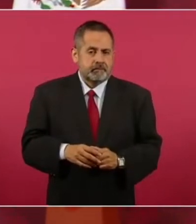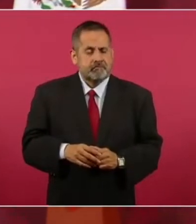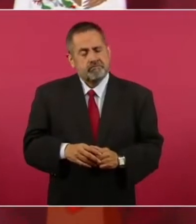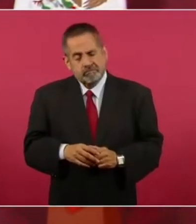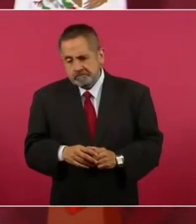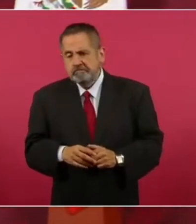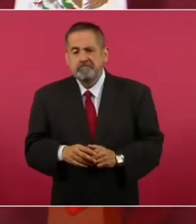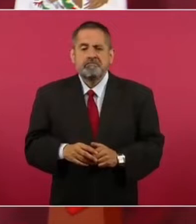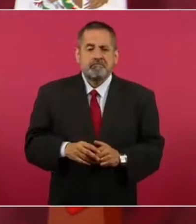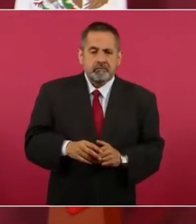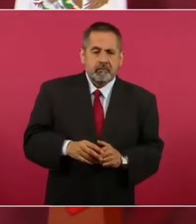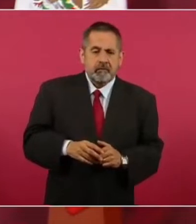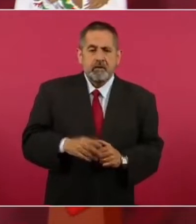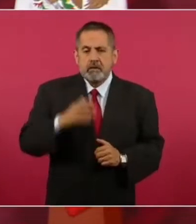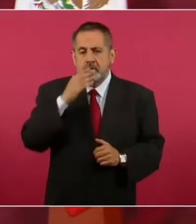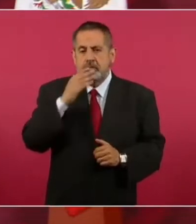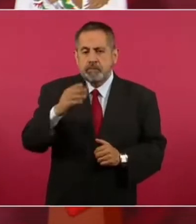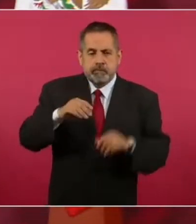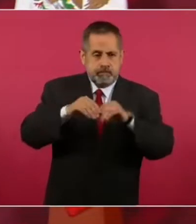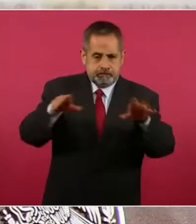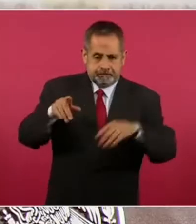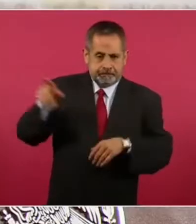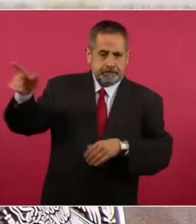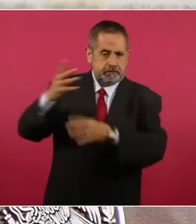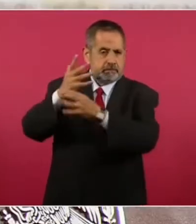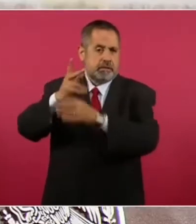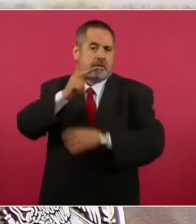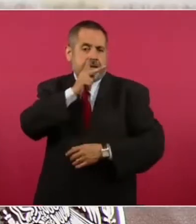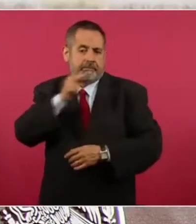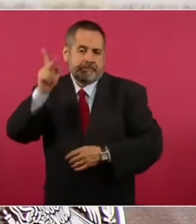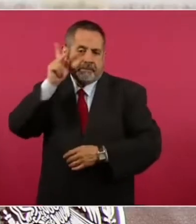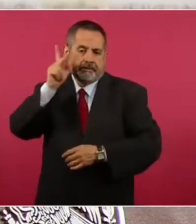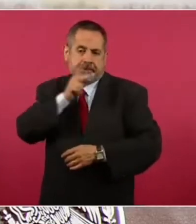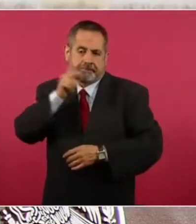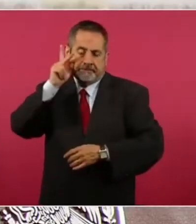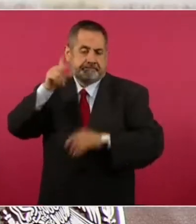equilibrado el mensaje del Papa.